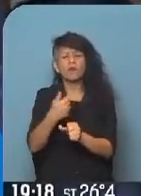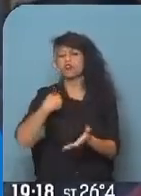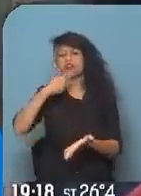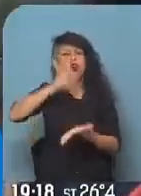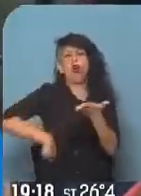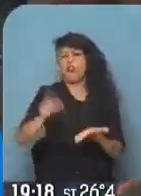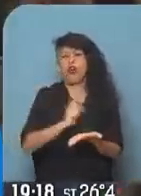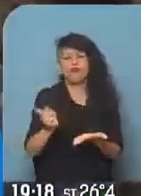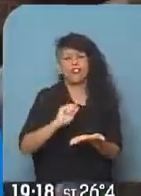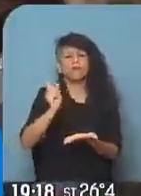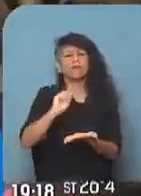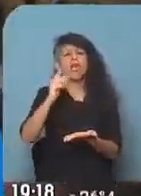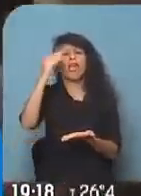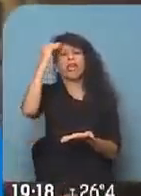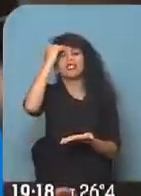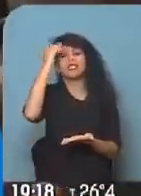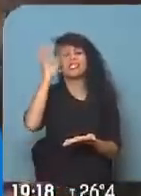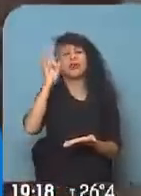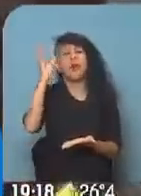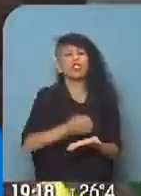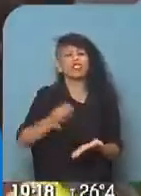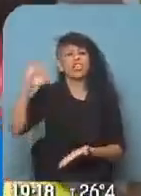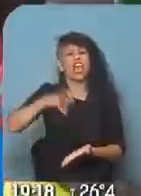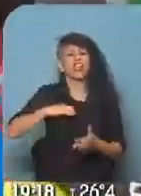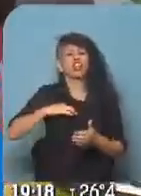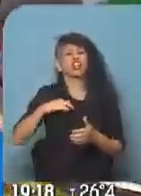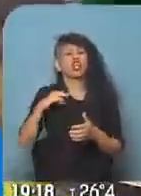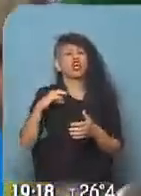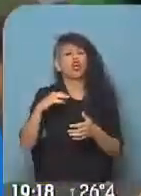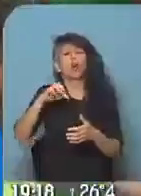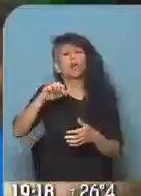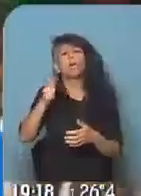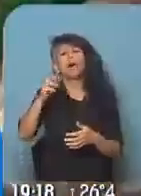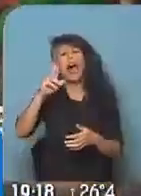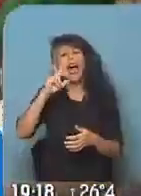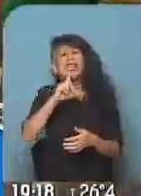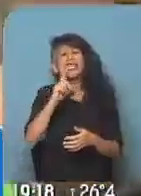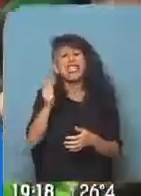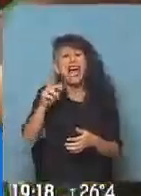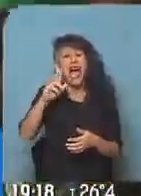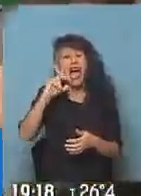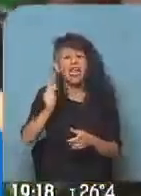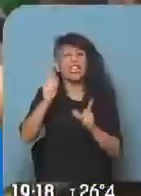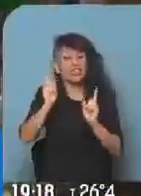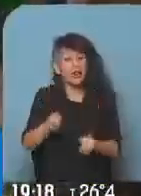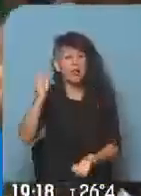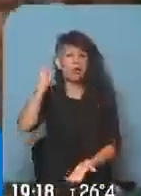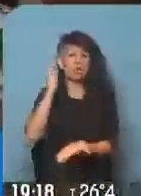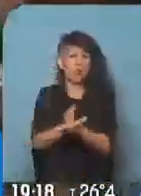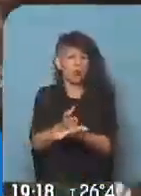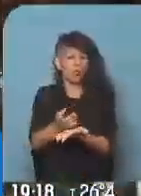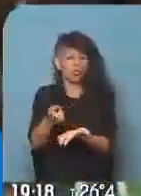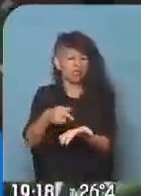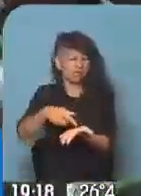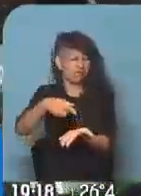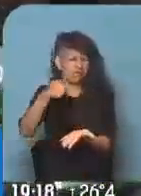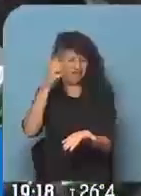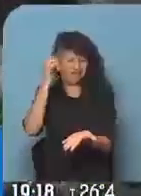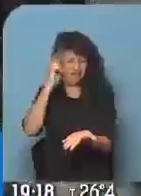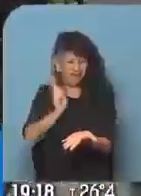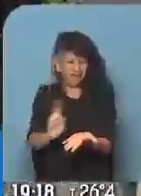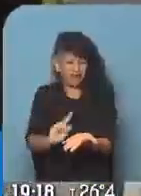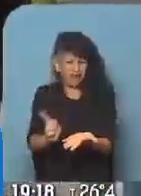15% de paritarias, por no haber pagado la multa irrisoria, por llevar adelante